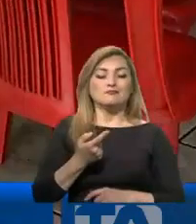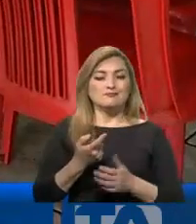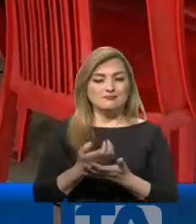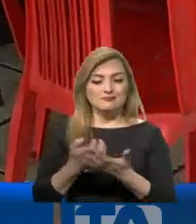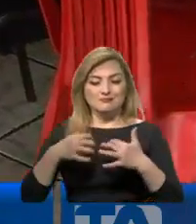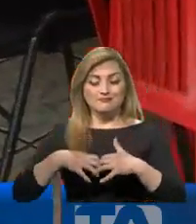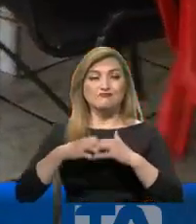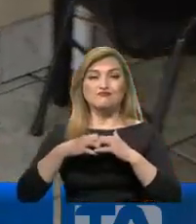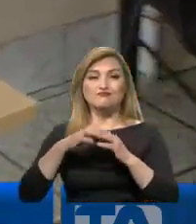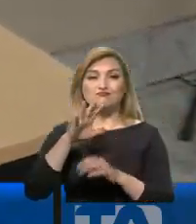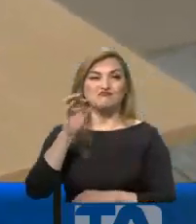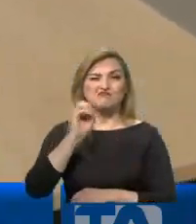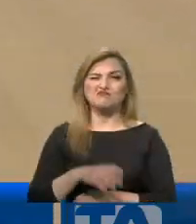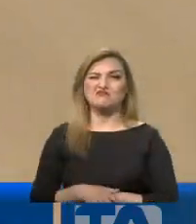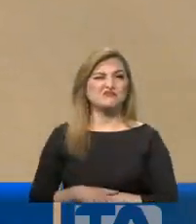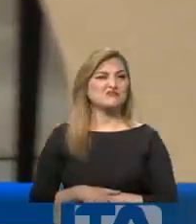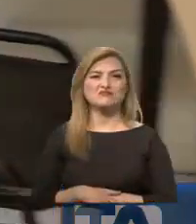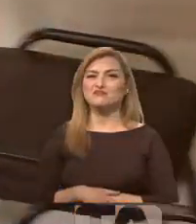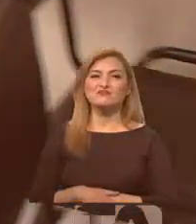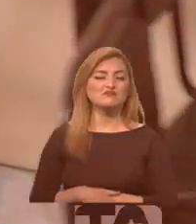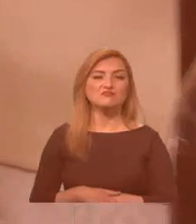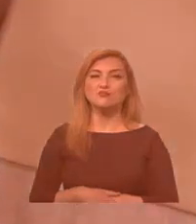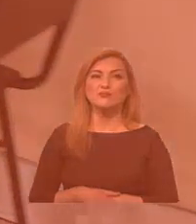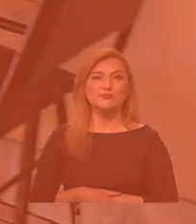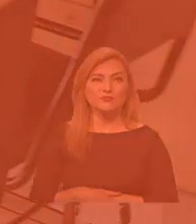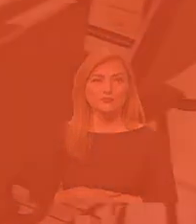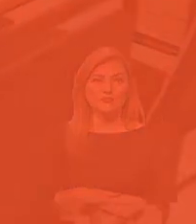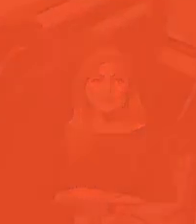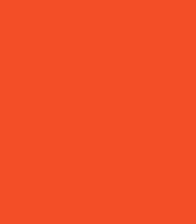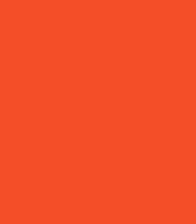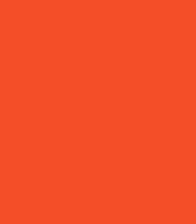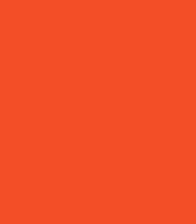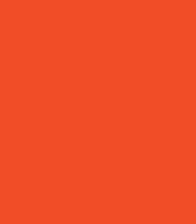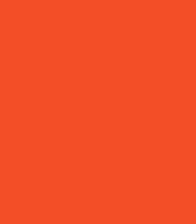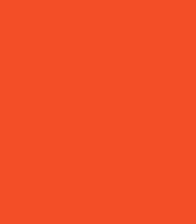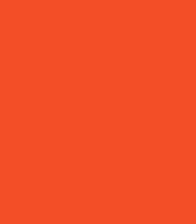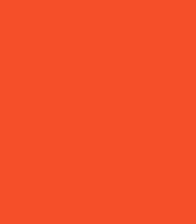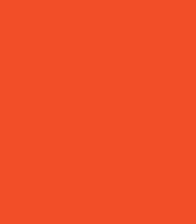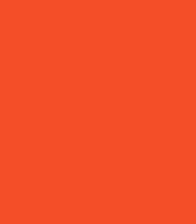reactivarse ni en un 50%. En Quito, Stephanie Paz, 24 horas.